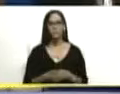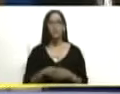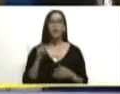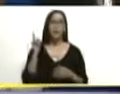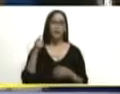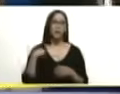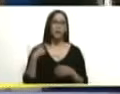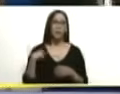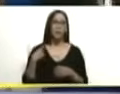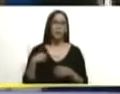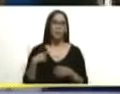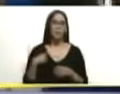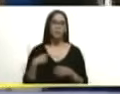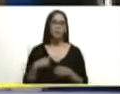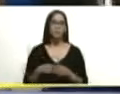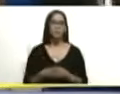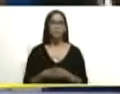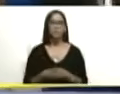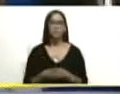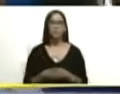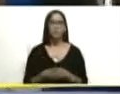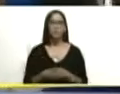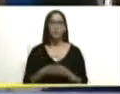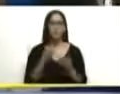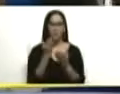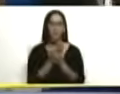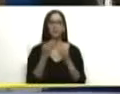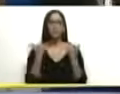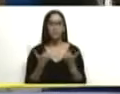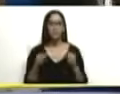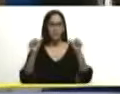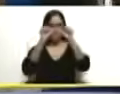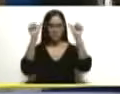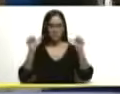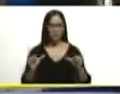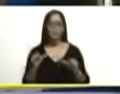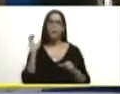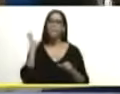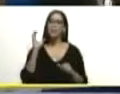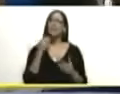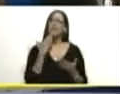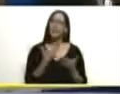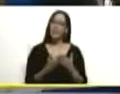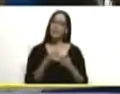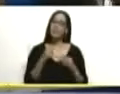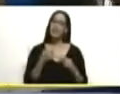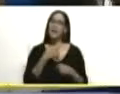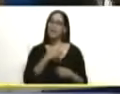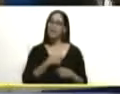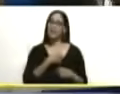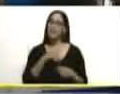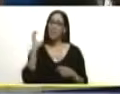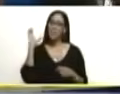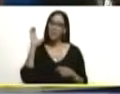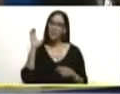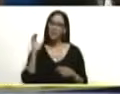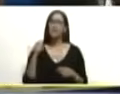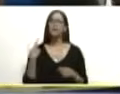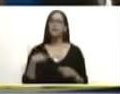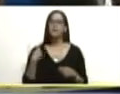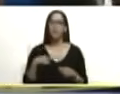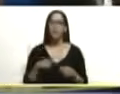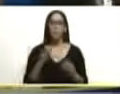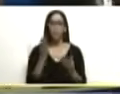tenemos un registro ya del sistema patria, gracias al carnet de la patria. Tenemos un